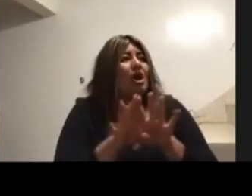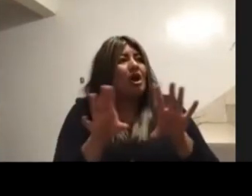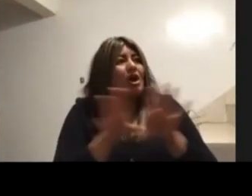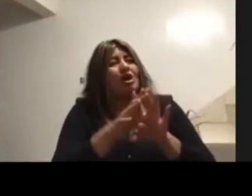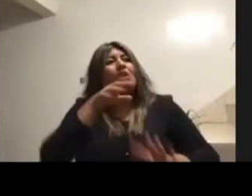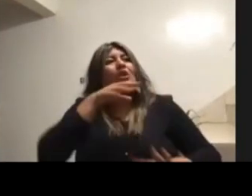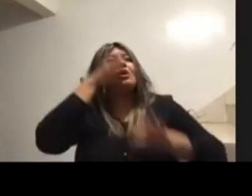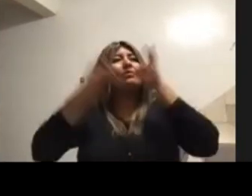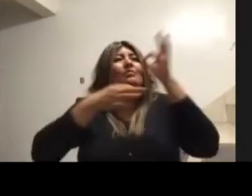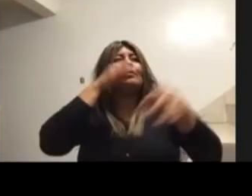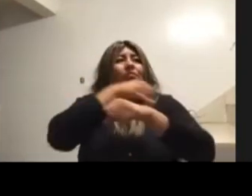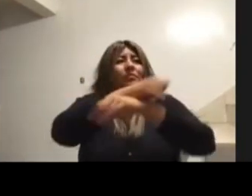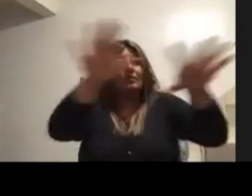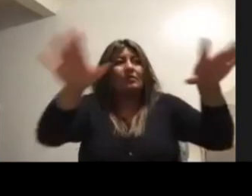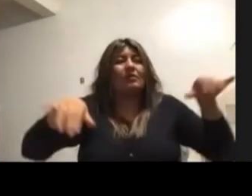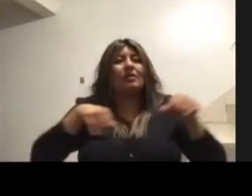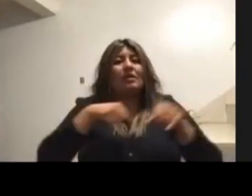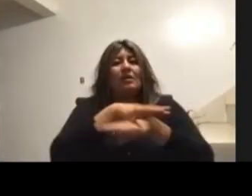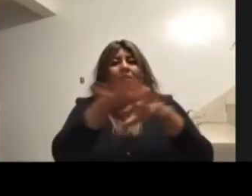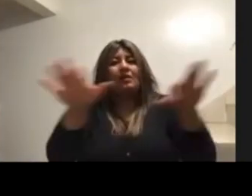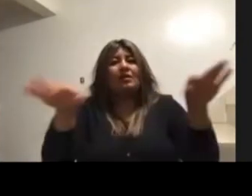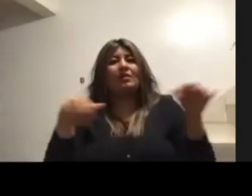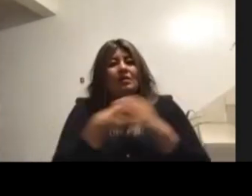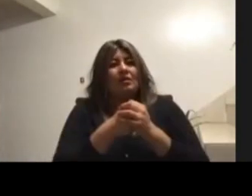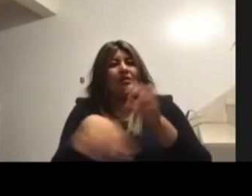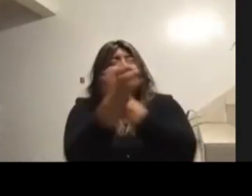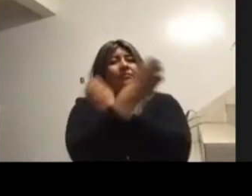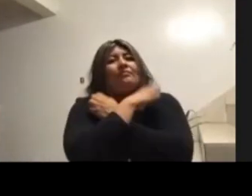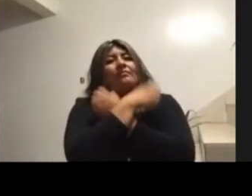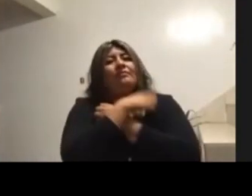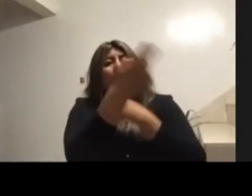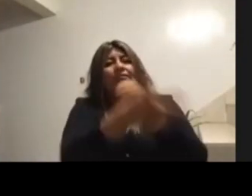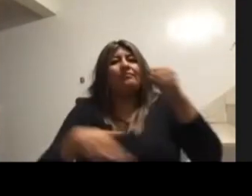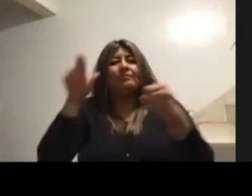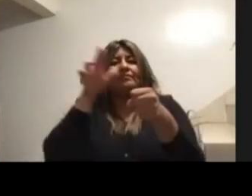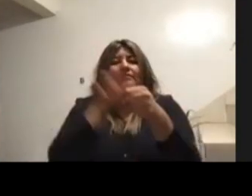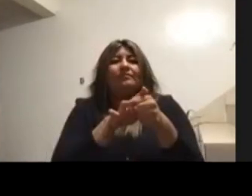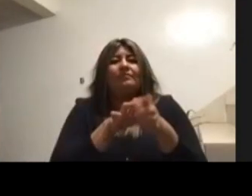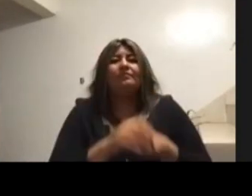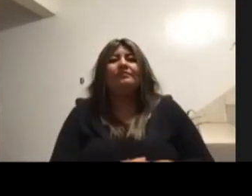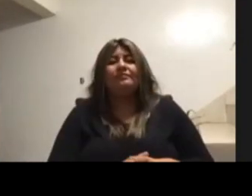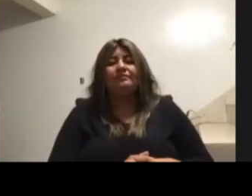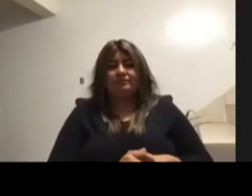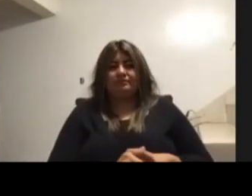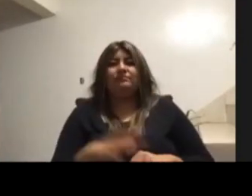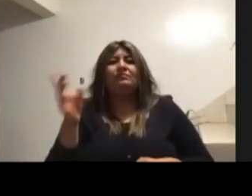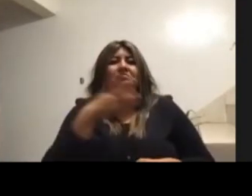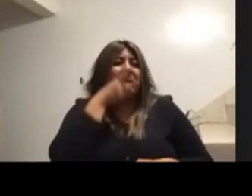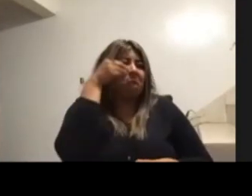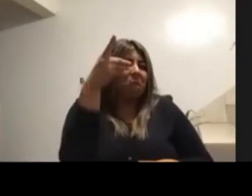en educación básica? Pues yo diría de manera así muy general, digamos,